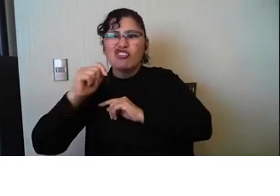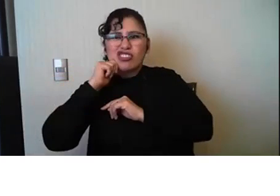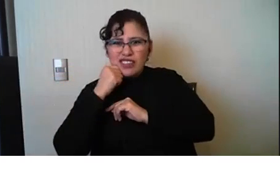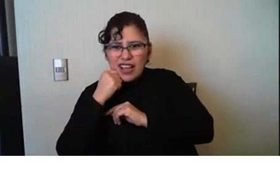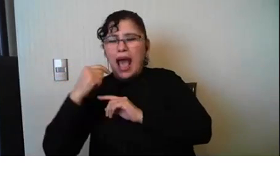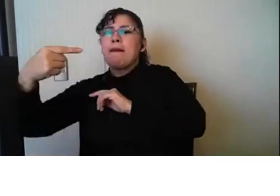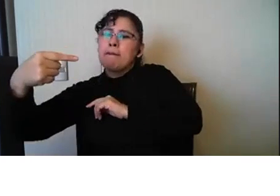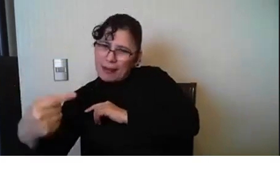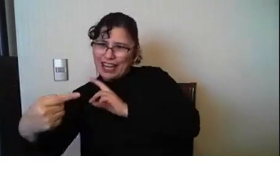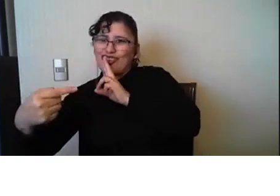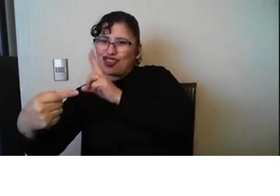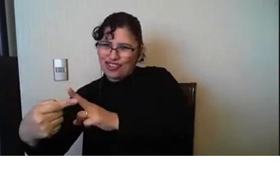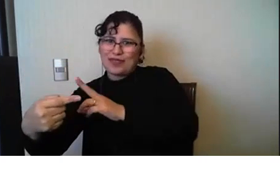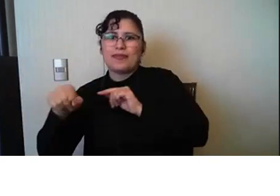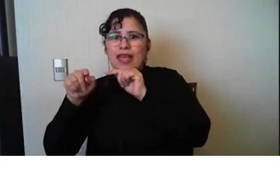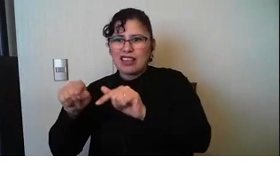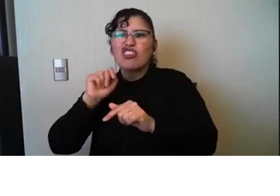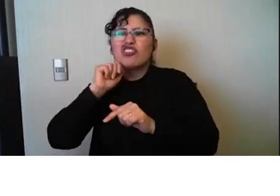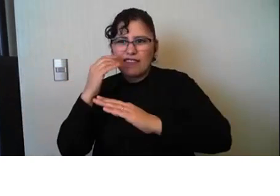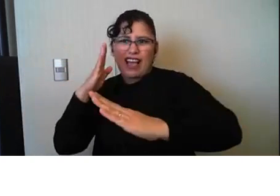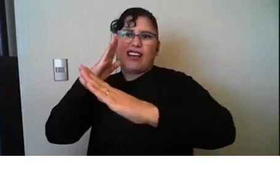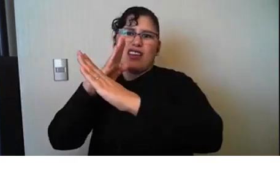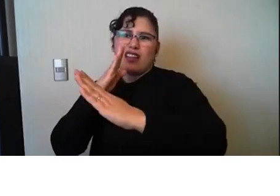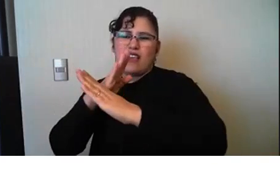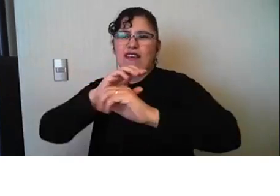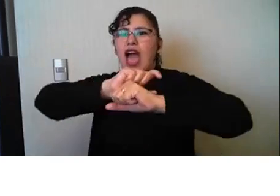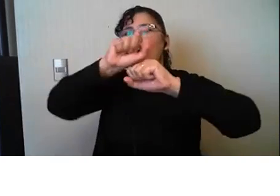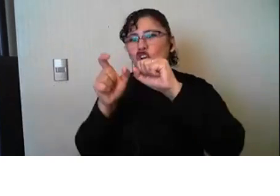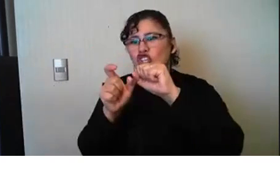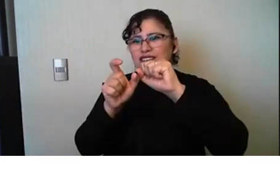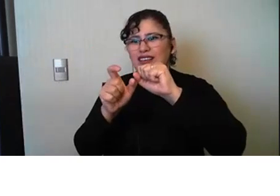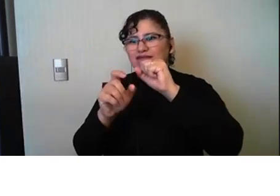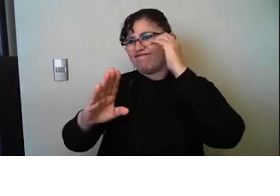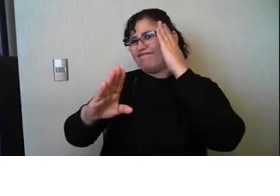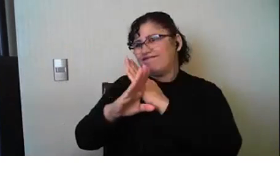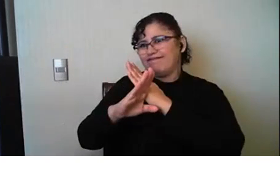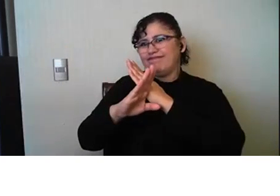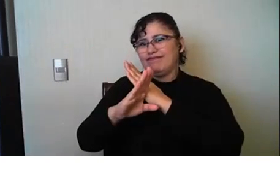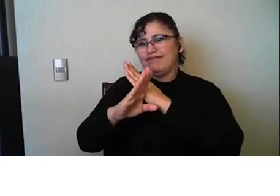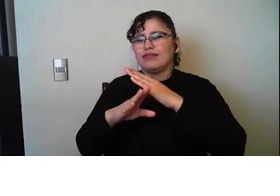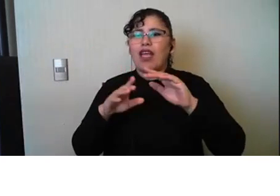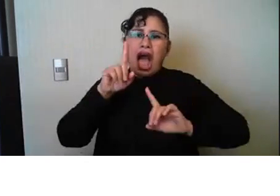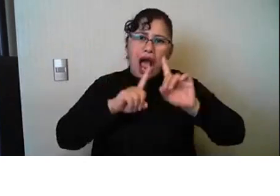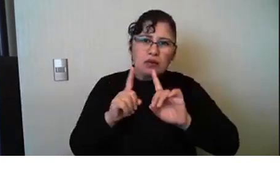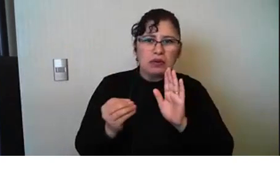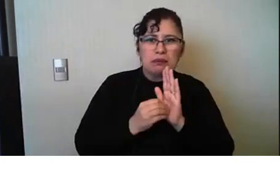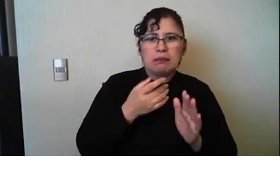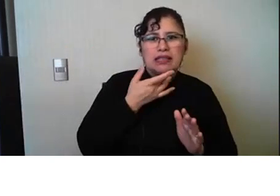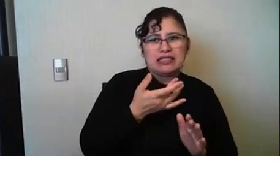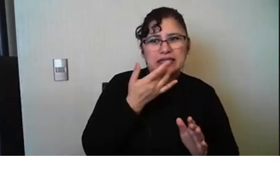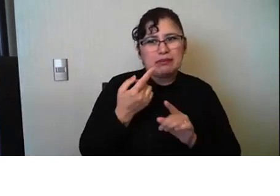que hace es inhibir a la corteza cerebral. Uno es más simple, otro es